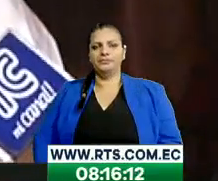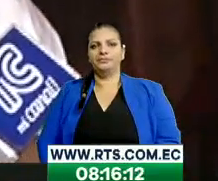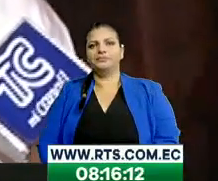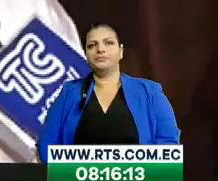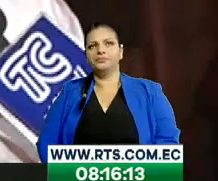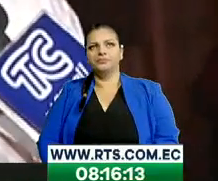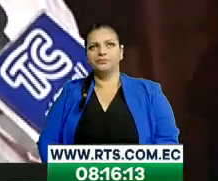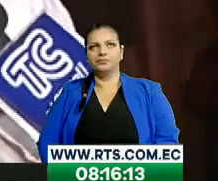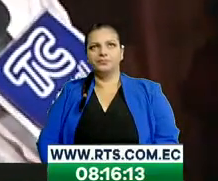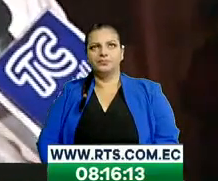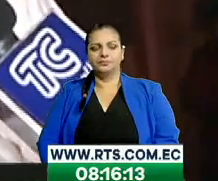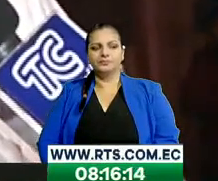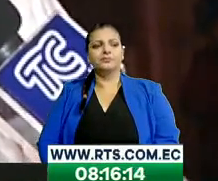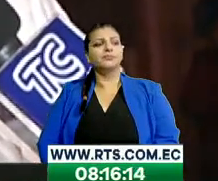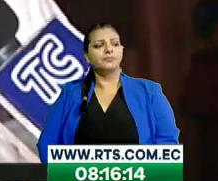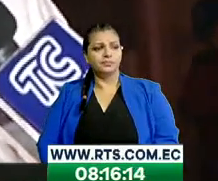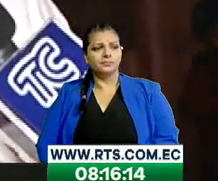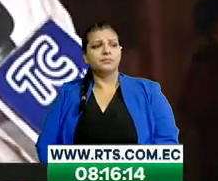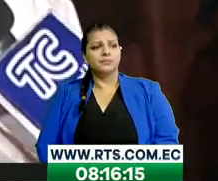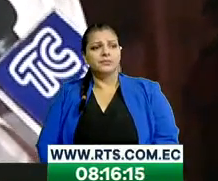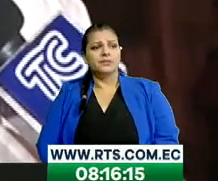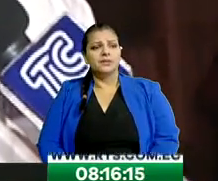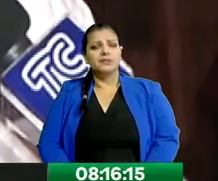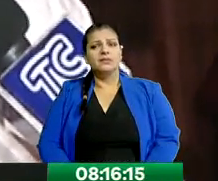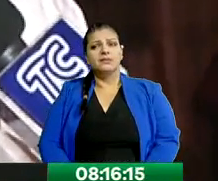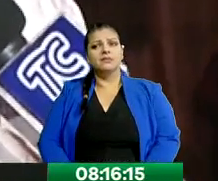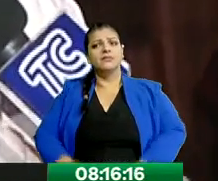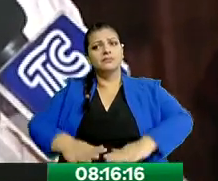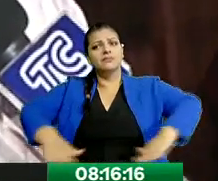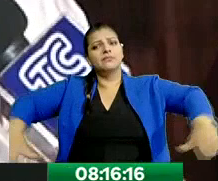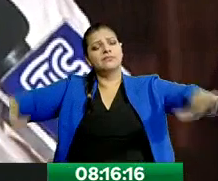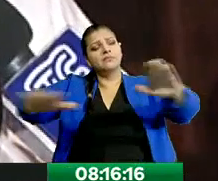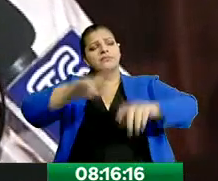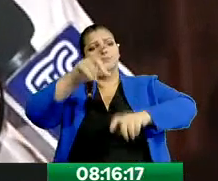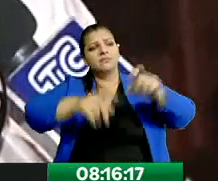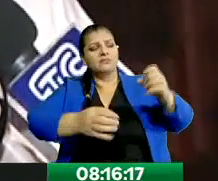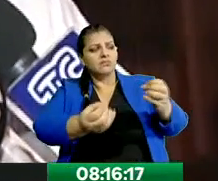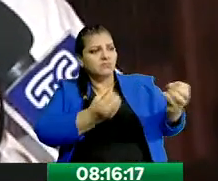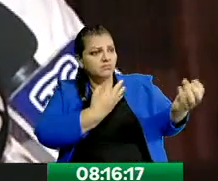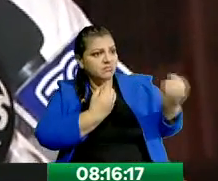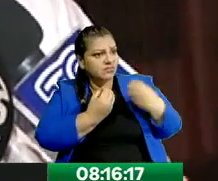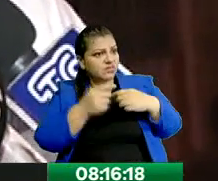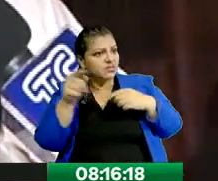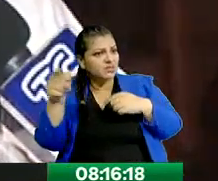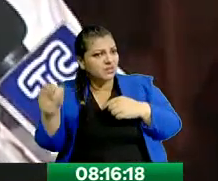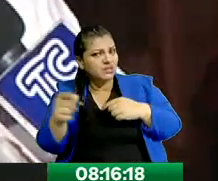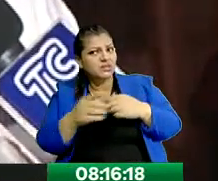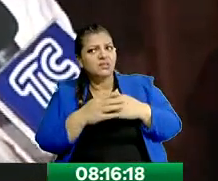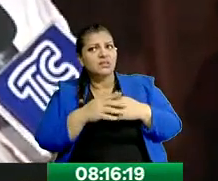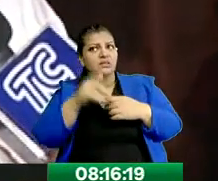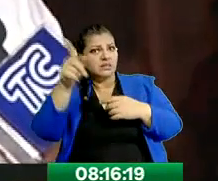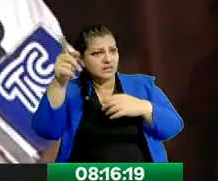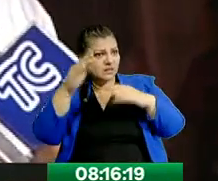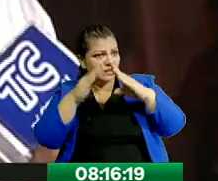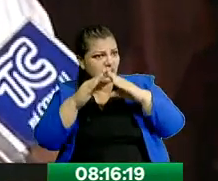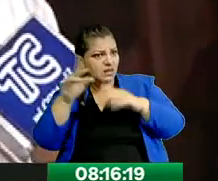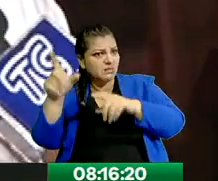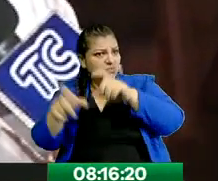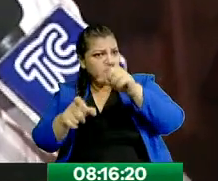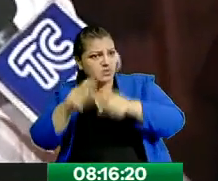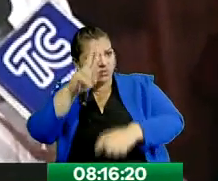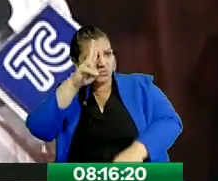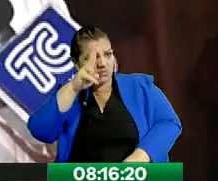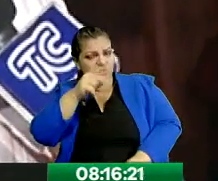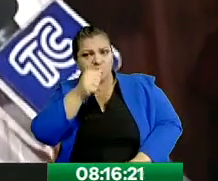denuncias de los mismos habitantes de este sector que desde esta casa se estaría distribuyendo esta sustancia